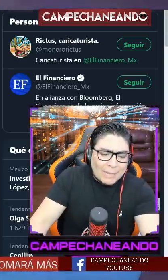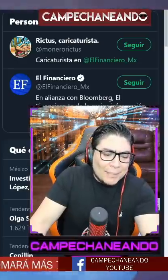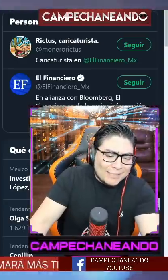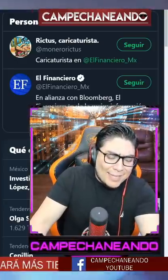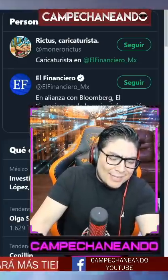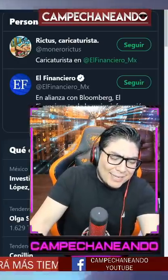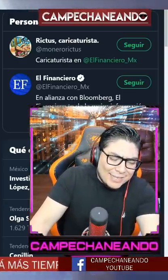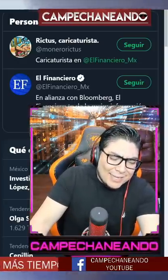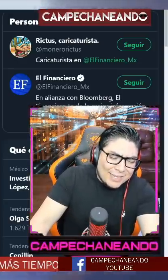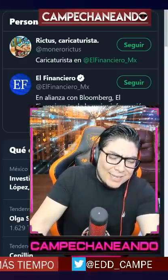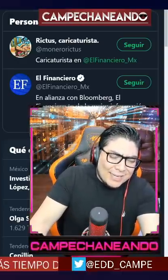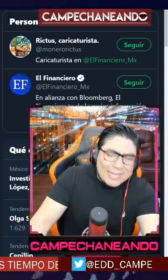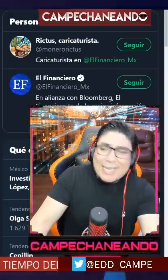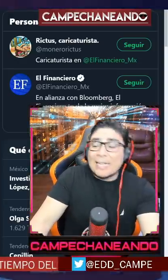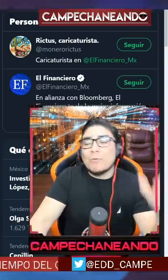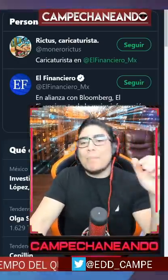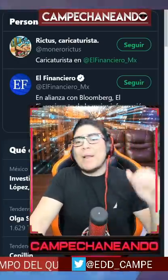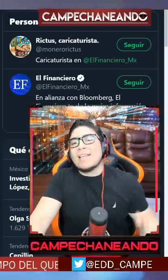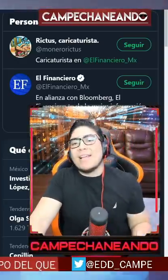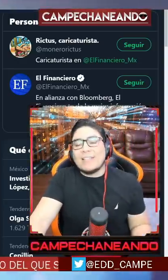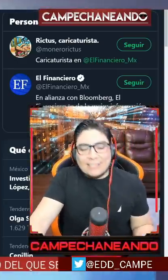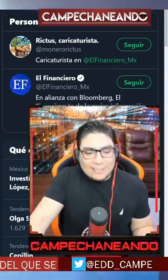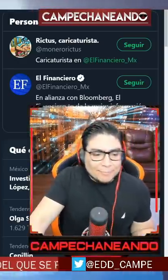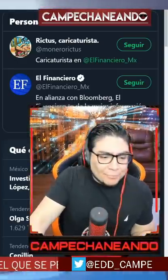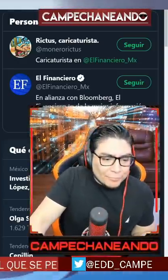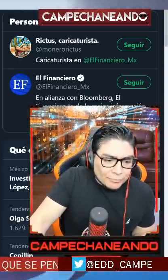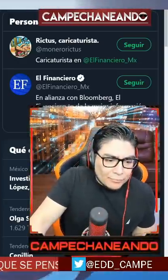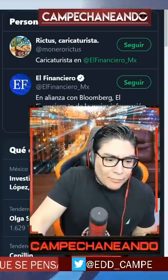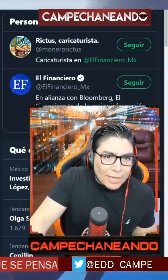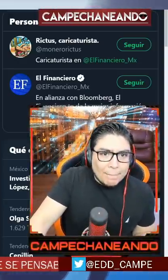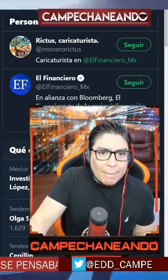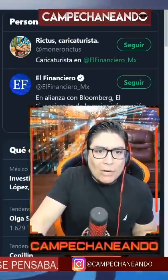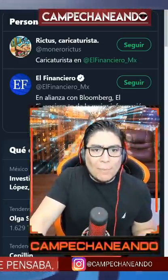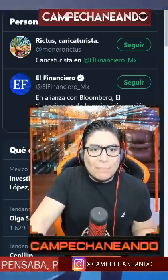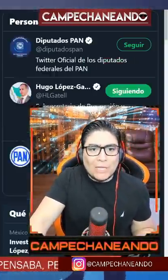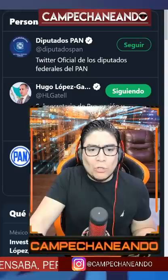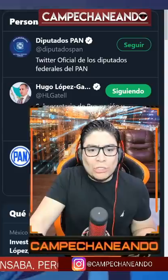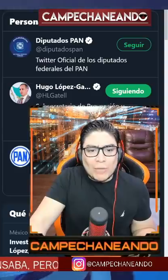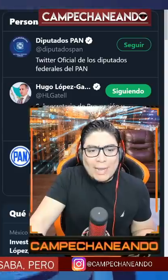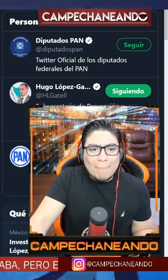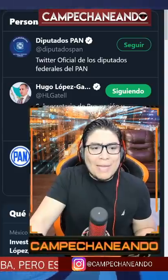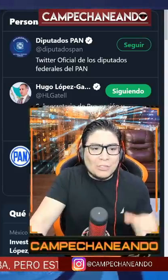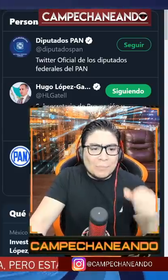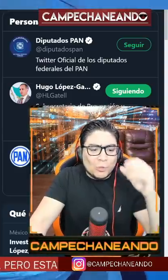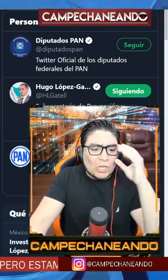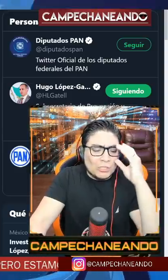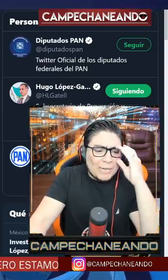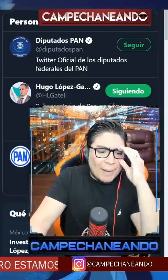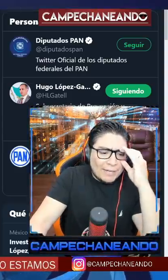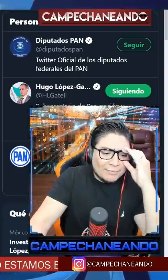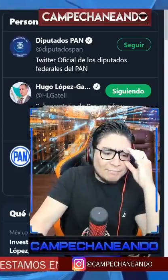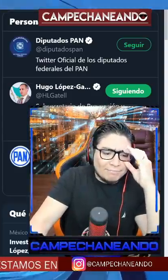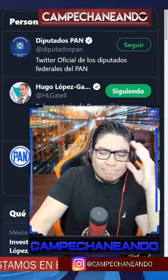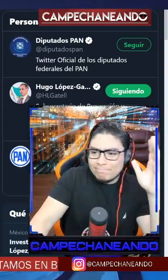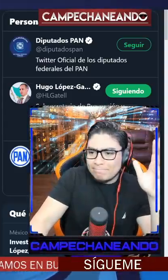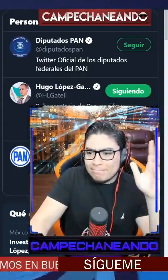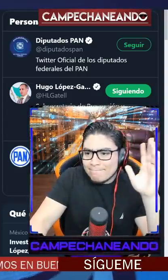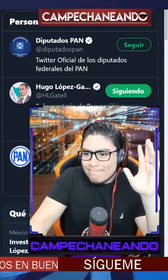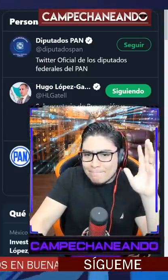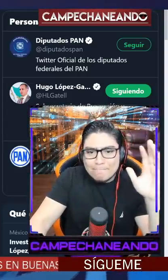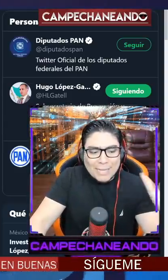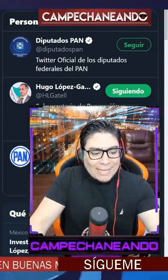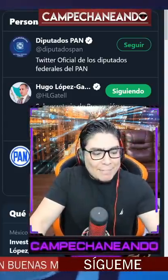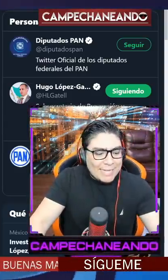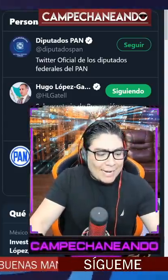bueno que estaba aquí el presidente y activó el plan dn3 pero vamos a continuar que piden los diputados del pan